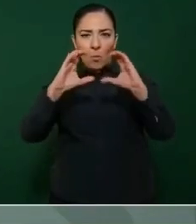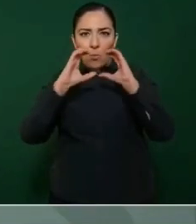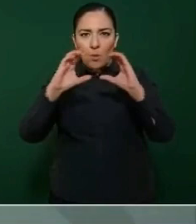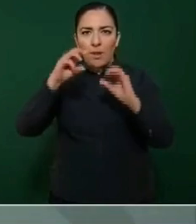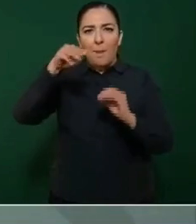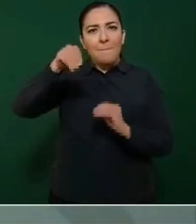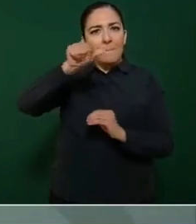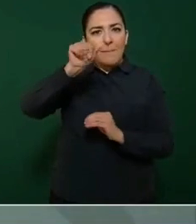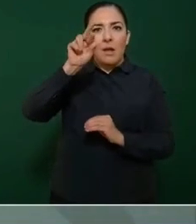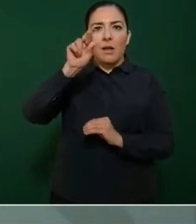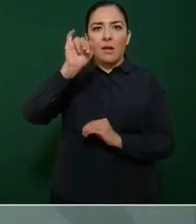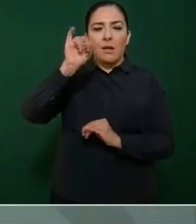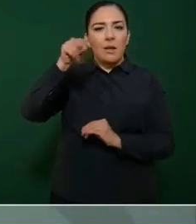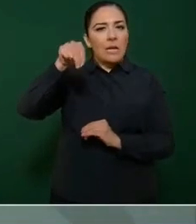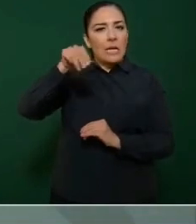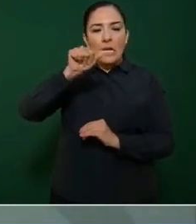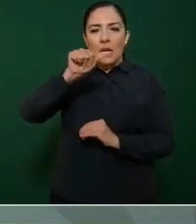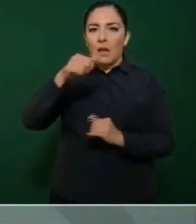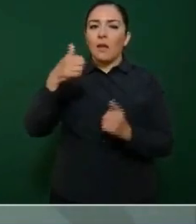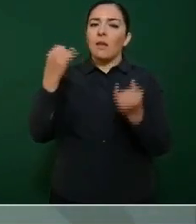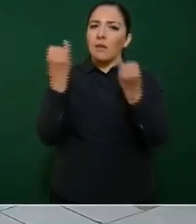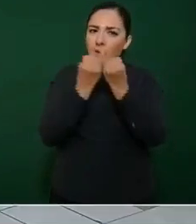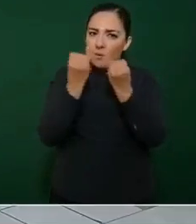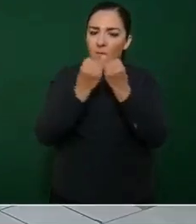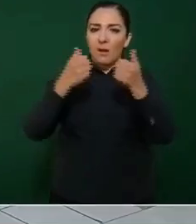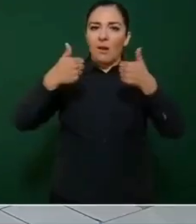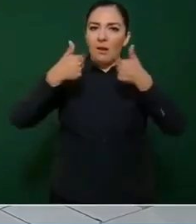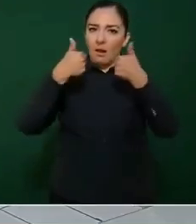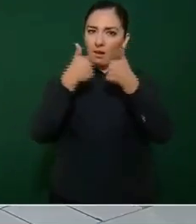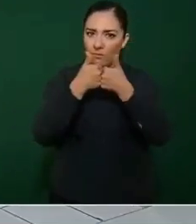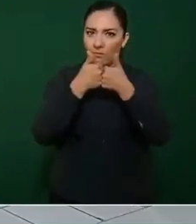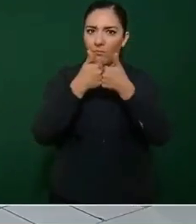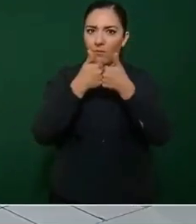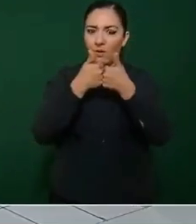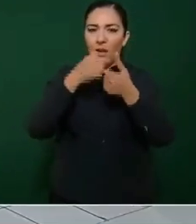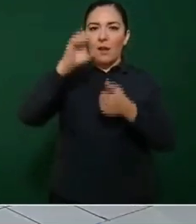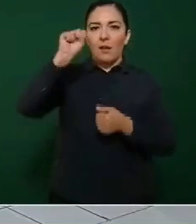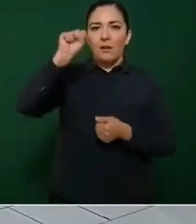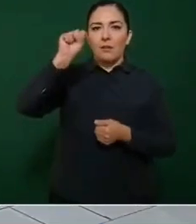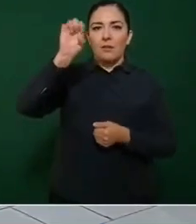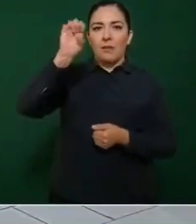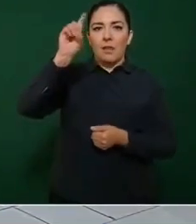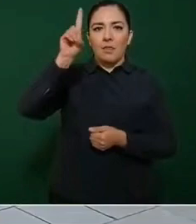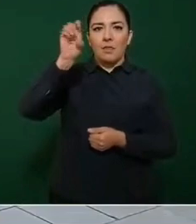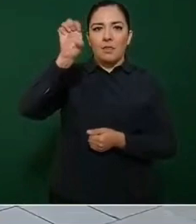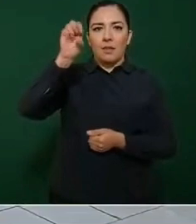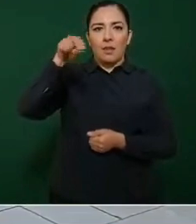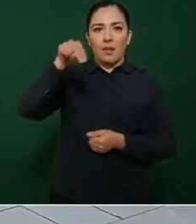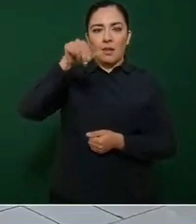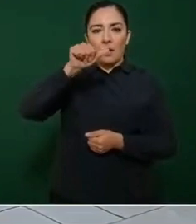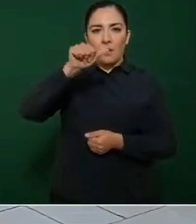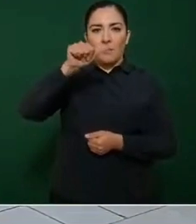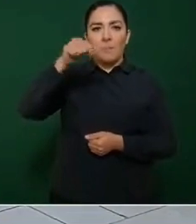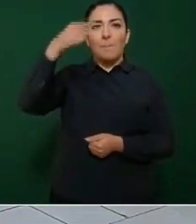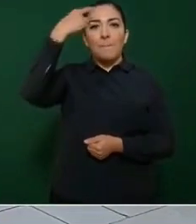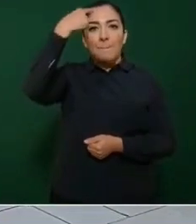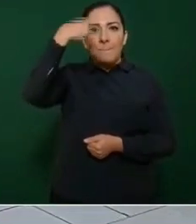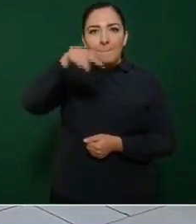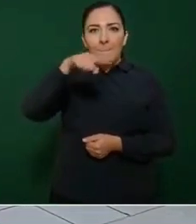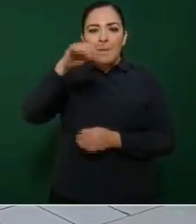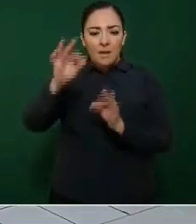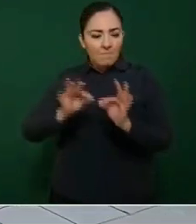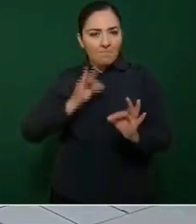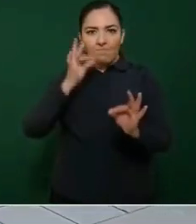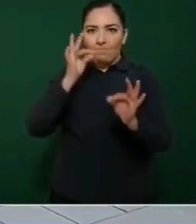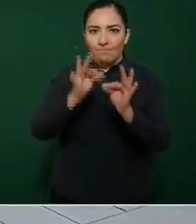de la secretaria de defensa para iu y garantizar